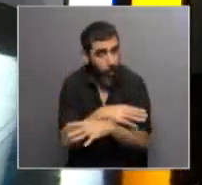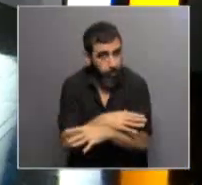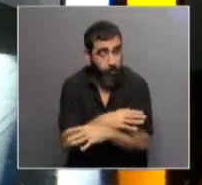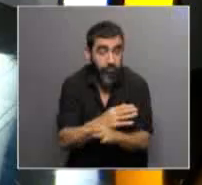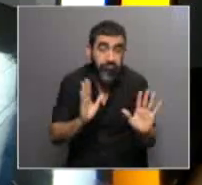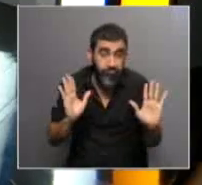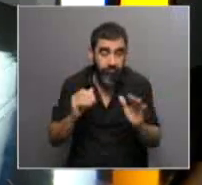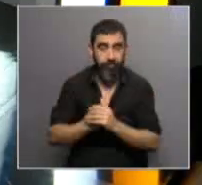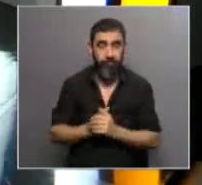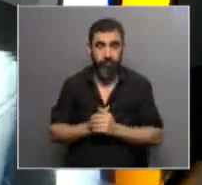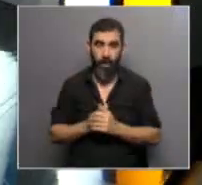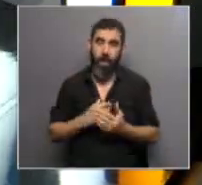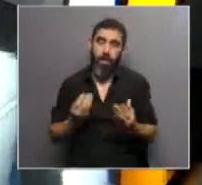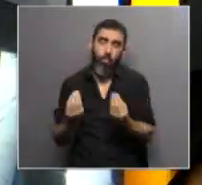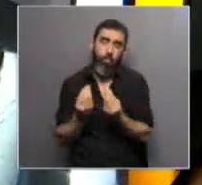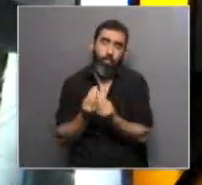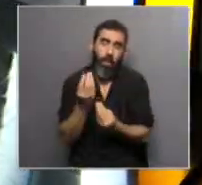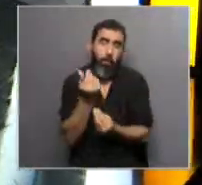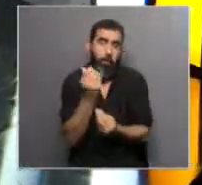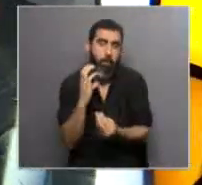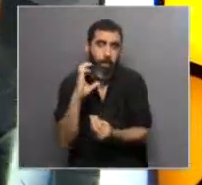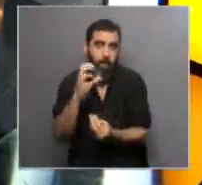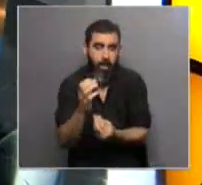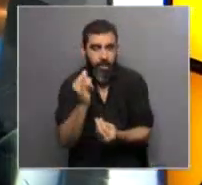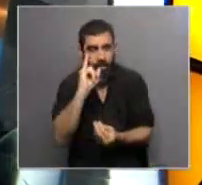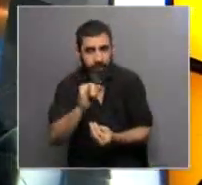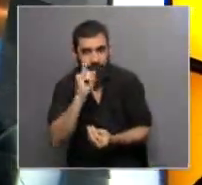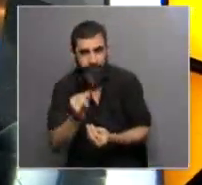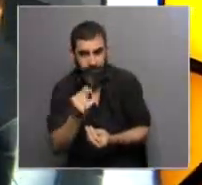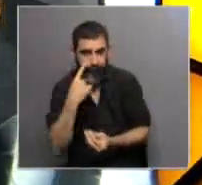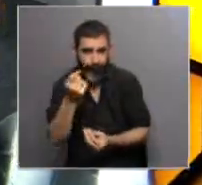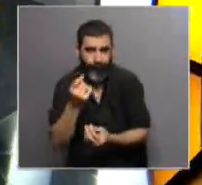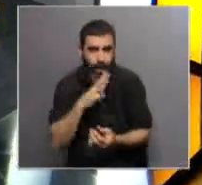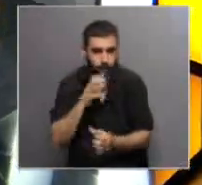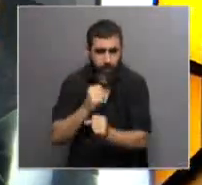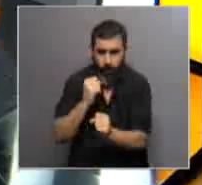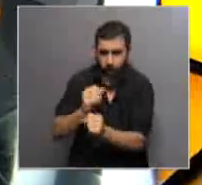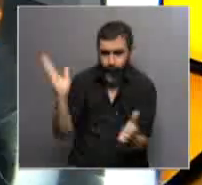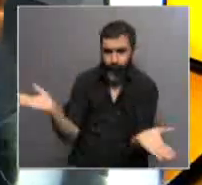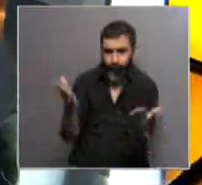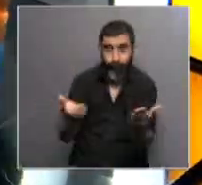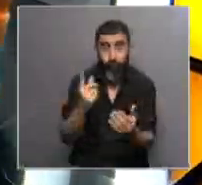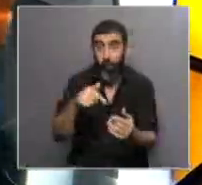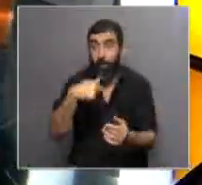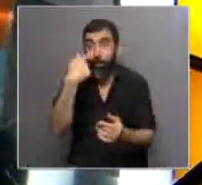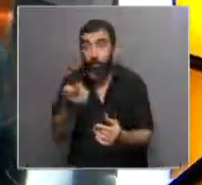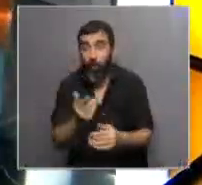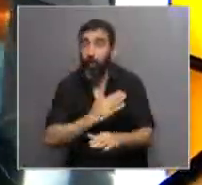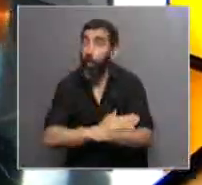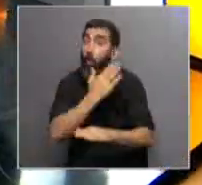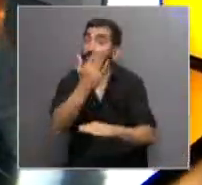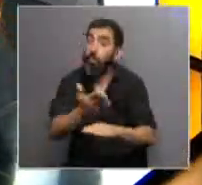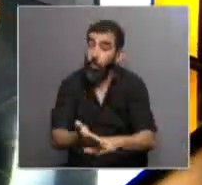lo que habrá muchísima plata y por un tiempo uff no se nota no trabajo esto lo otro y después por ahí